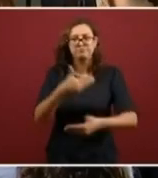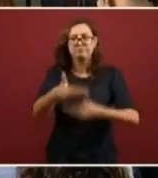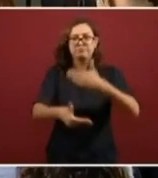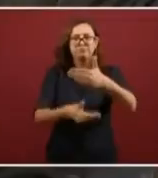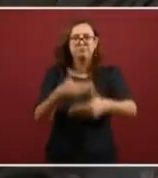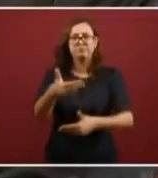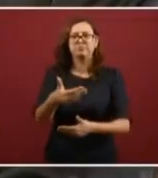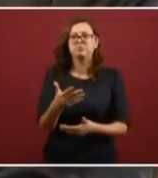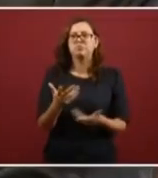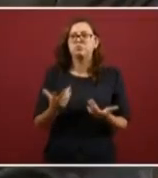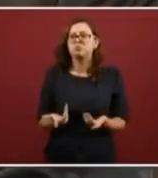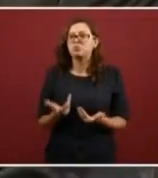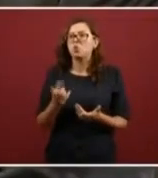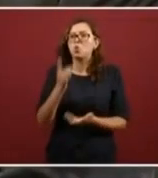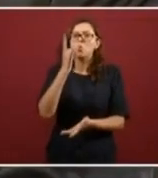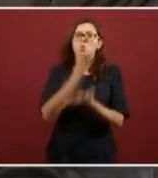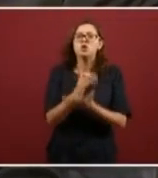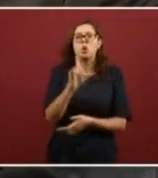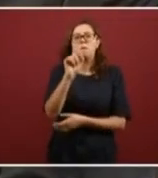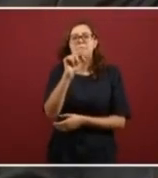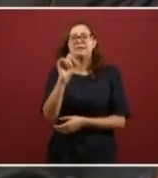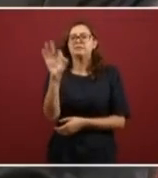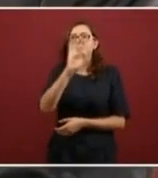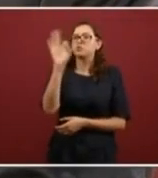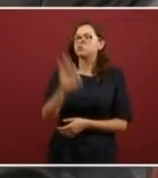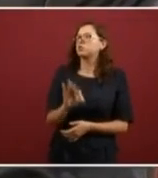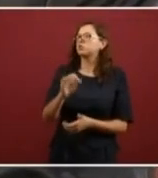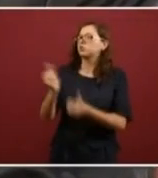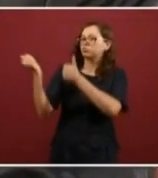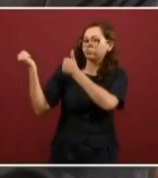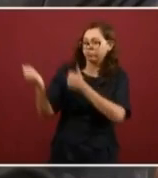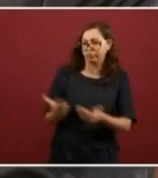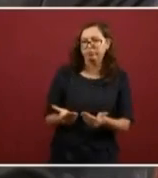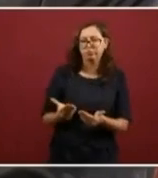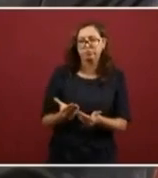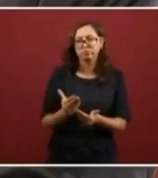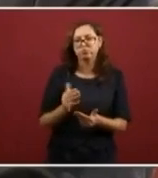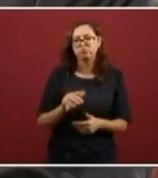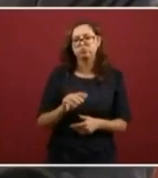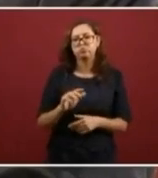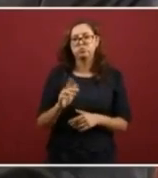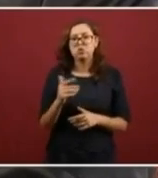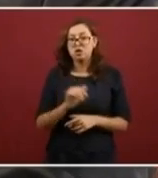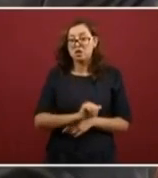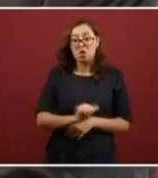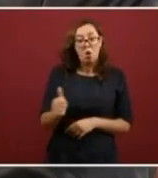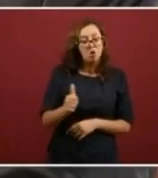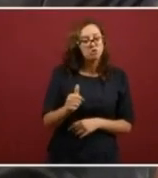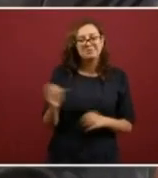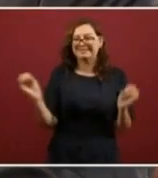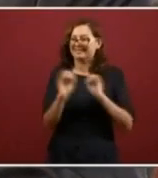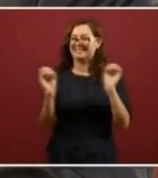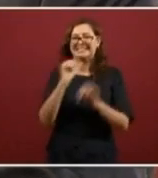dependamos en un 20% y en algunos cultivos ser autosuficientes.